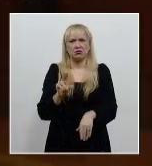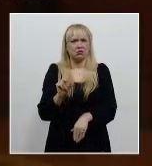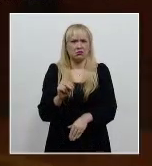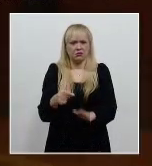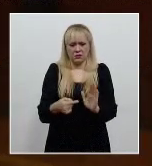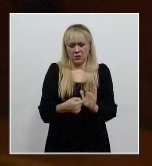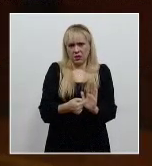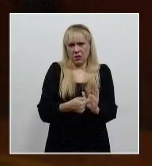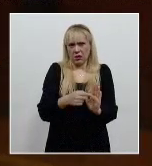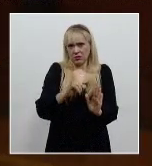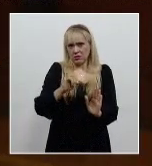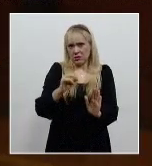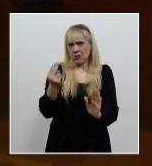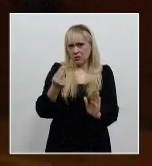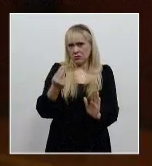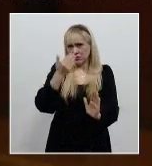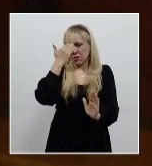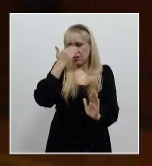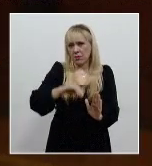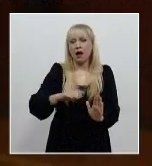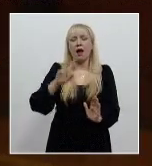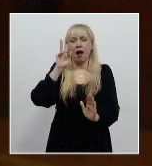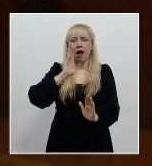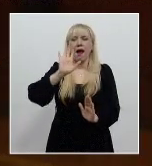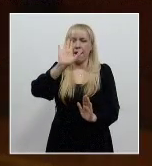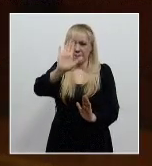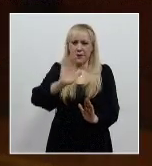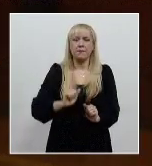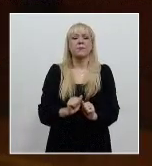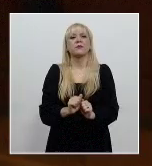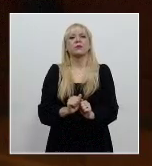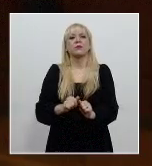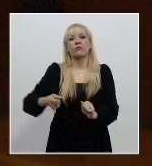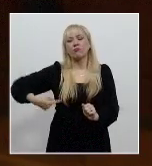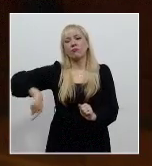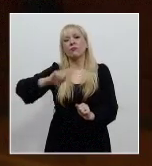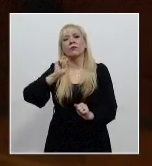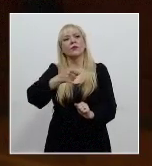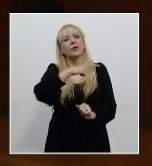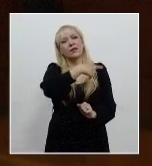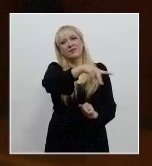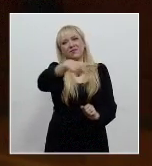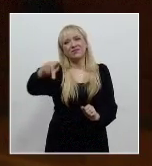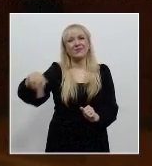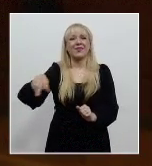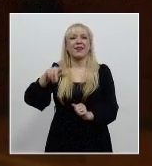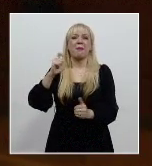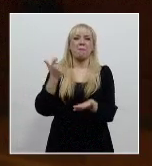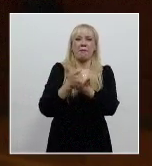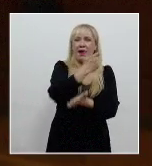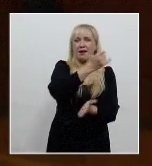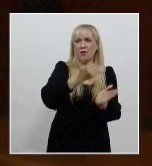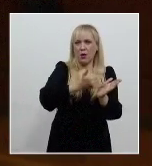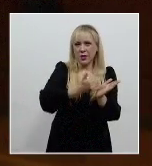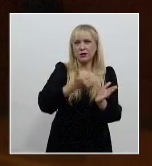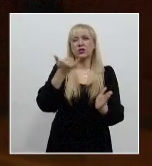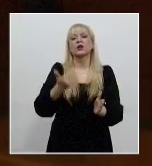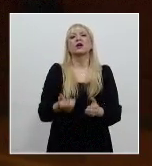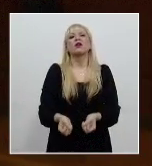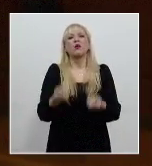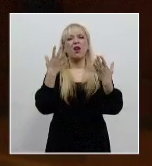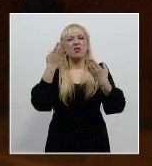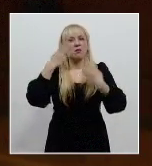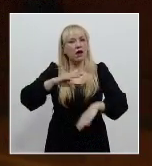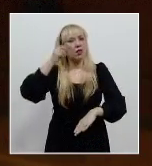a la tarea de hacer una consulta a las declaraciones patrimoniales de distintos funcionarios de la Secretaría de la Defensa